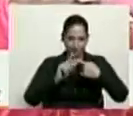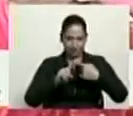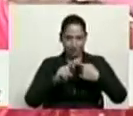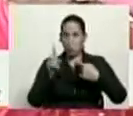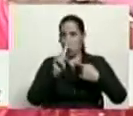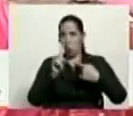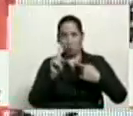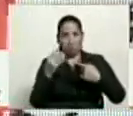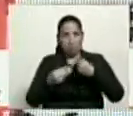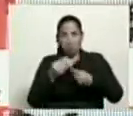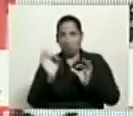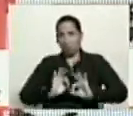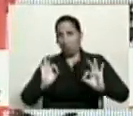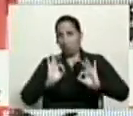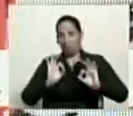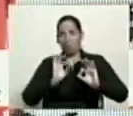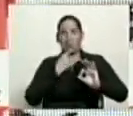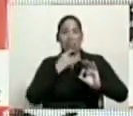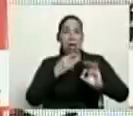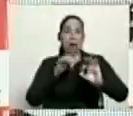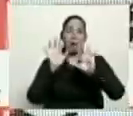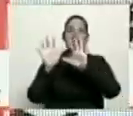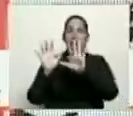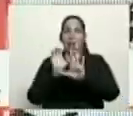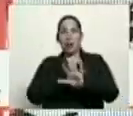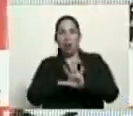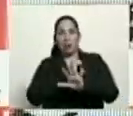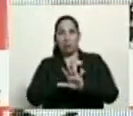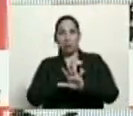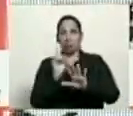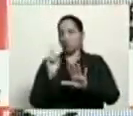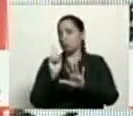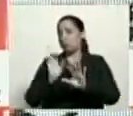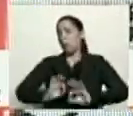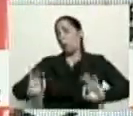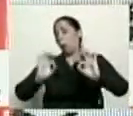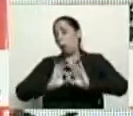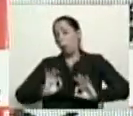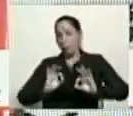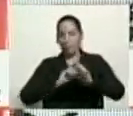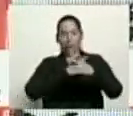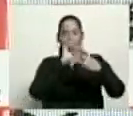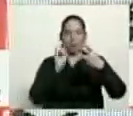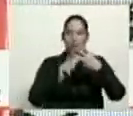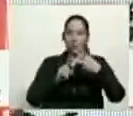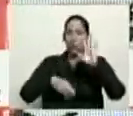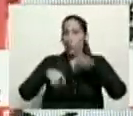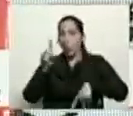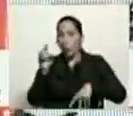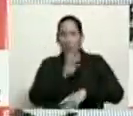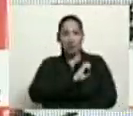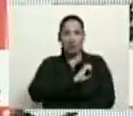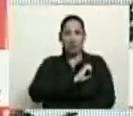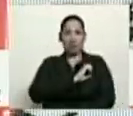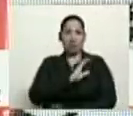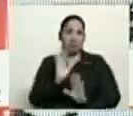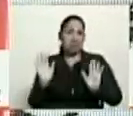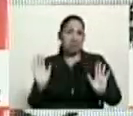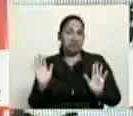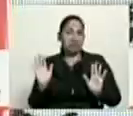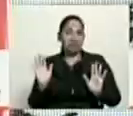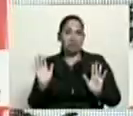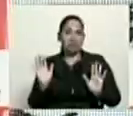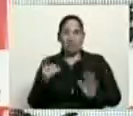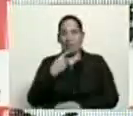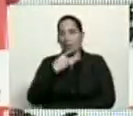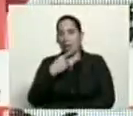fue. Te dijeron que era el 10 de enero y no fue. Te dijeron que era el 11 de enero y no fue. Te